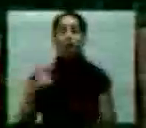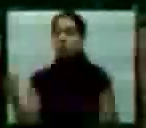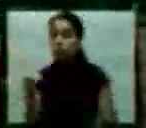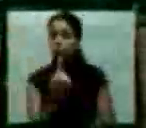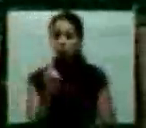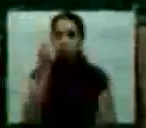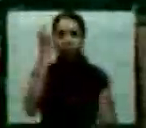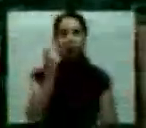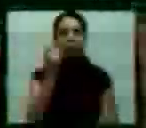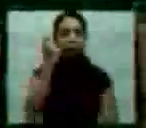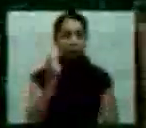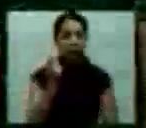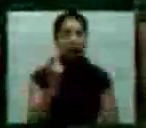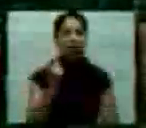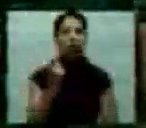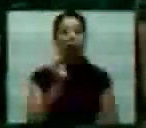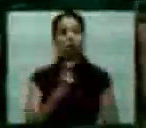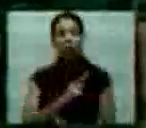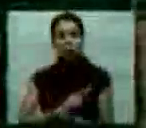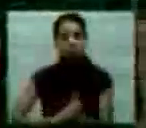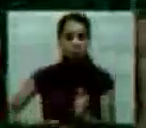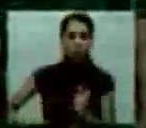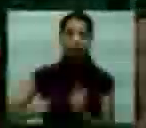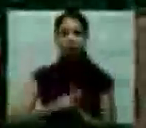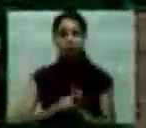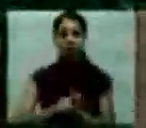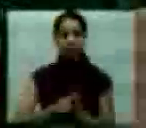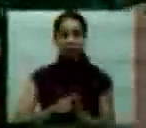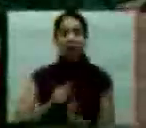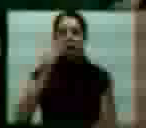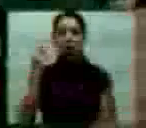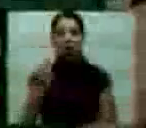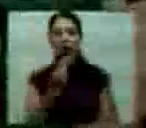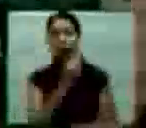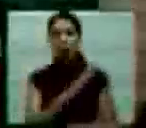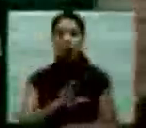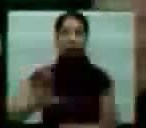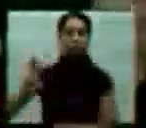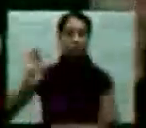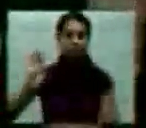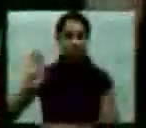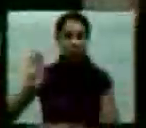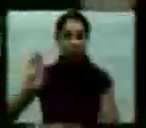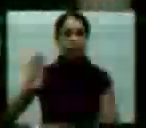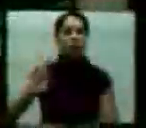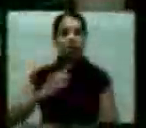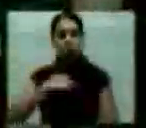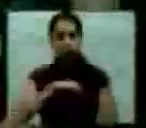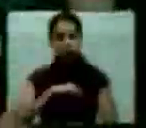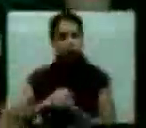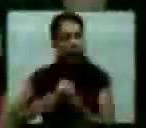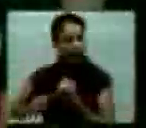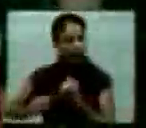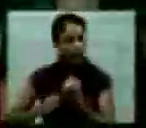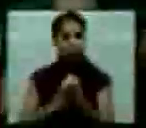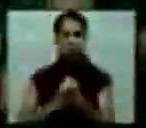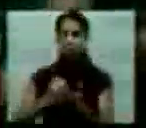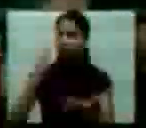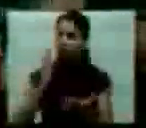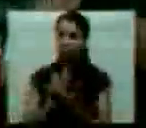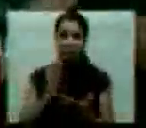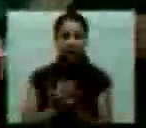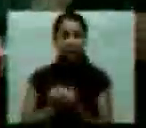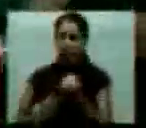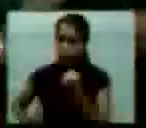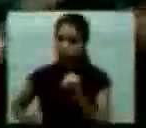pueblo, ratificamos una vez más nuestro compromiso y solidaridad de siempre con el